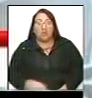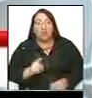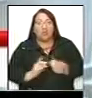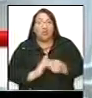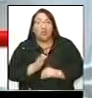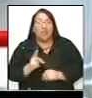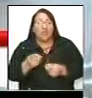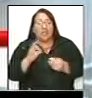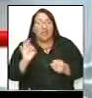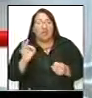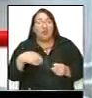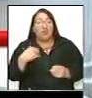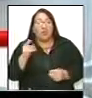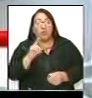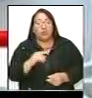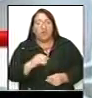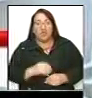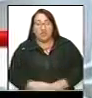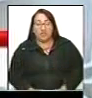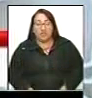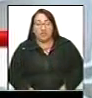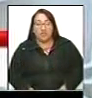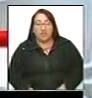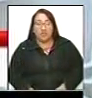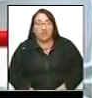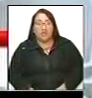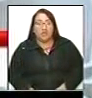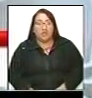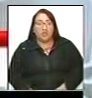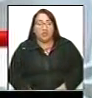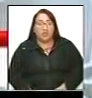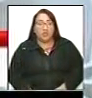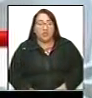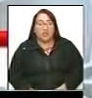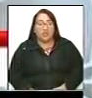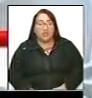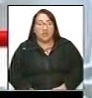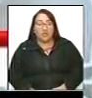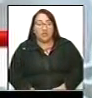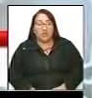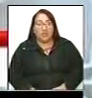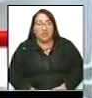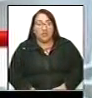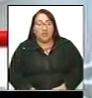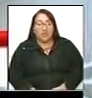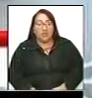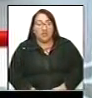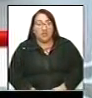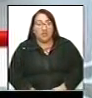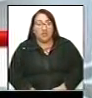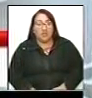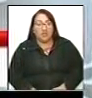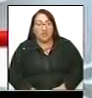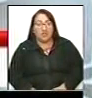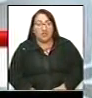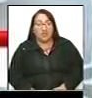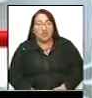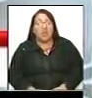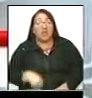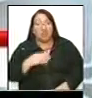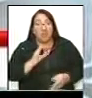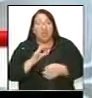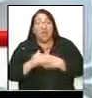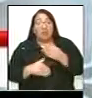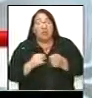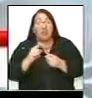energía pueden usar la energía solar limpia y asequible para que ya pueden ir avanzando aunque sea primero con una alhambra